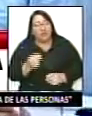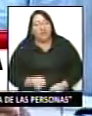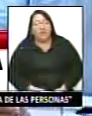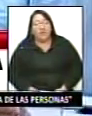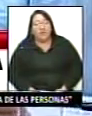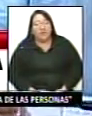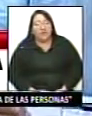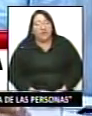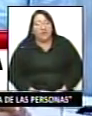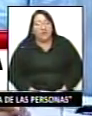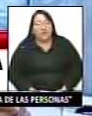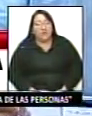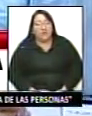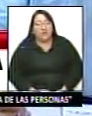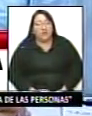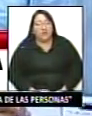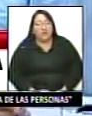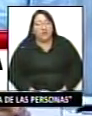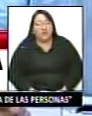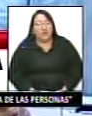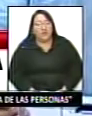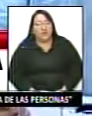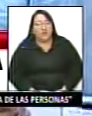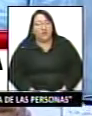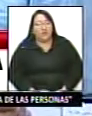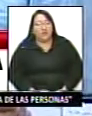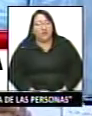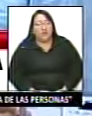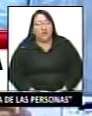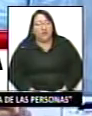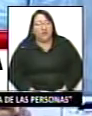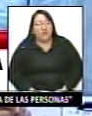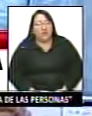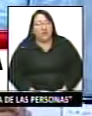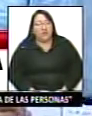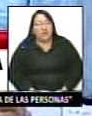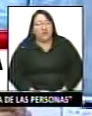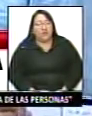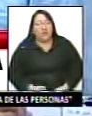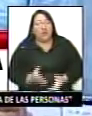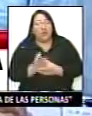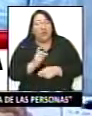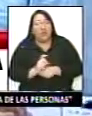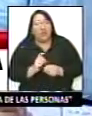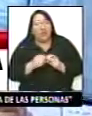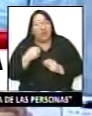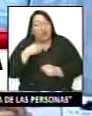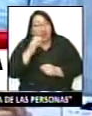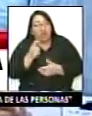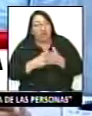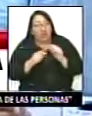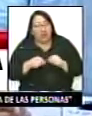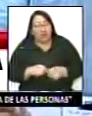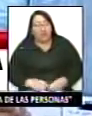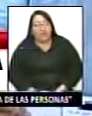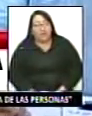de políticas de salud pública, políticas educativas y demás. Entonces, yo creo que